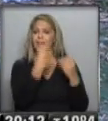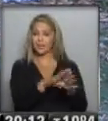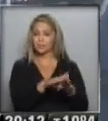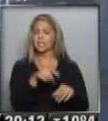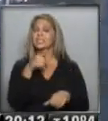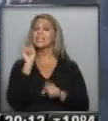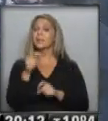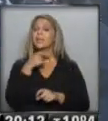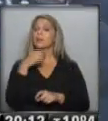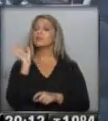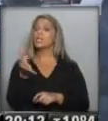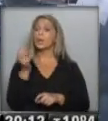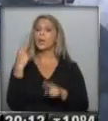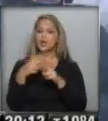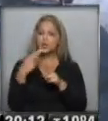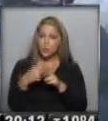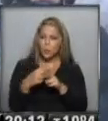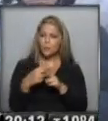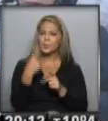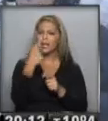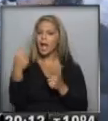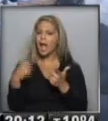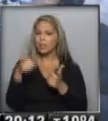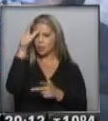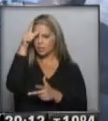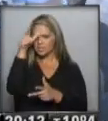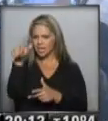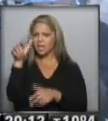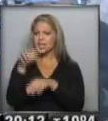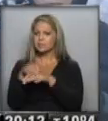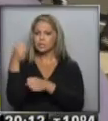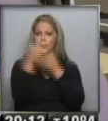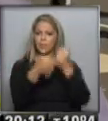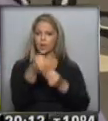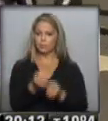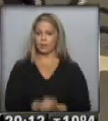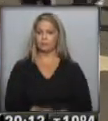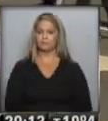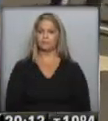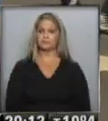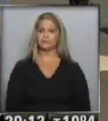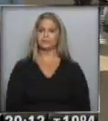los nombres y apellidos de las policías que ha actuado salvajemente en el hospital. Creemos que fue